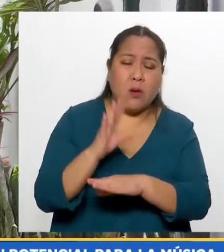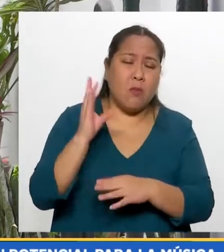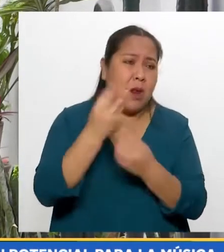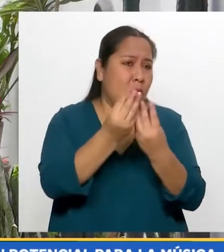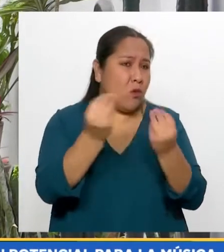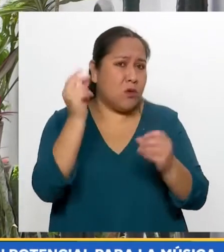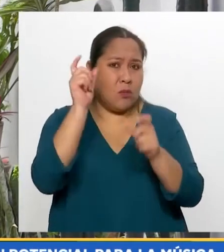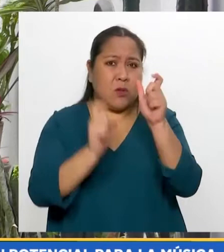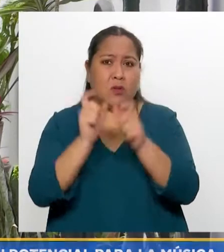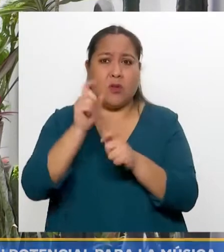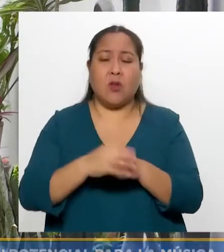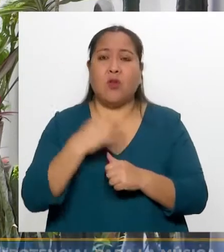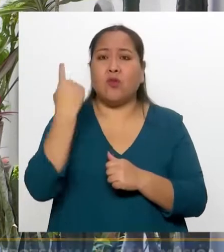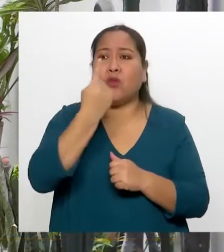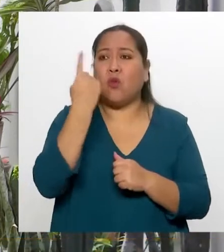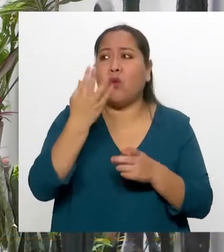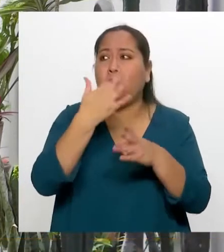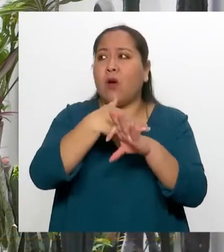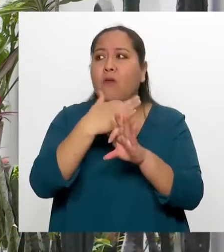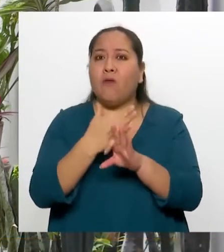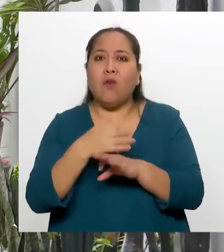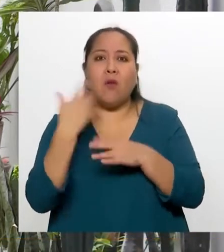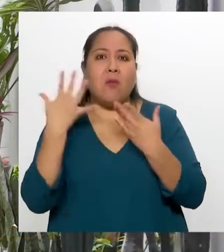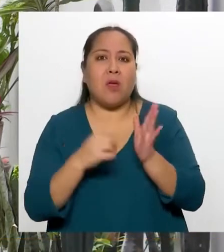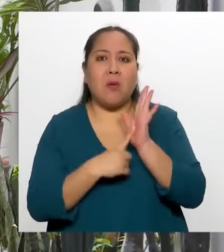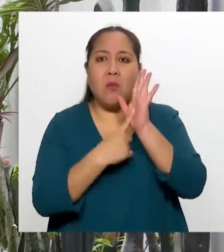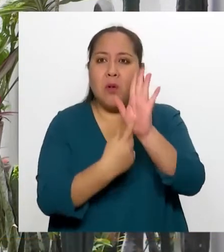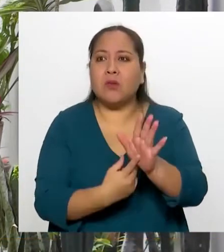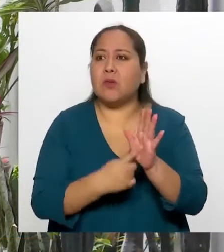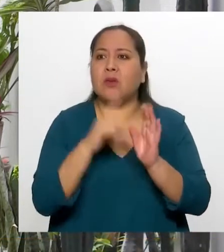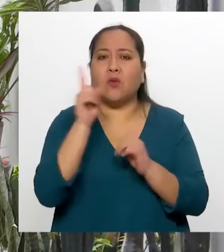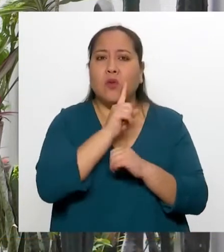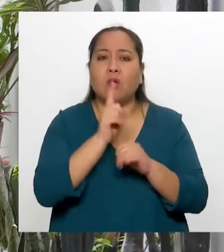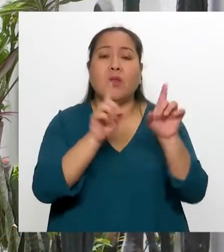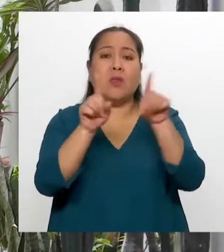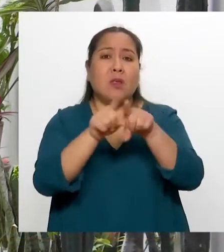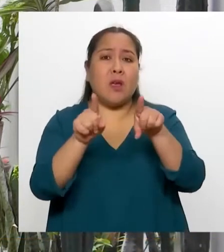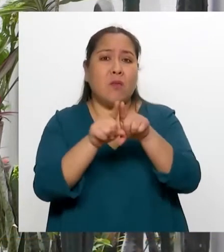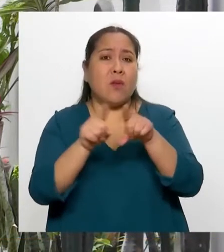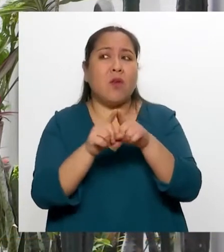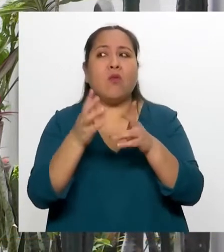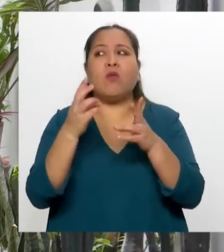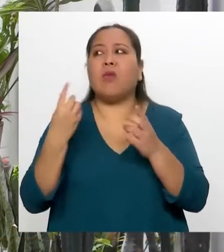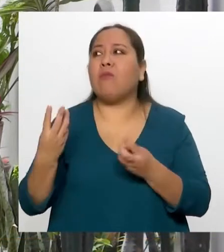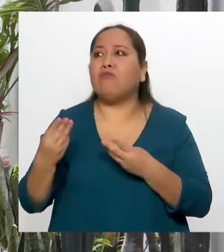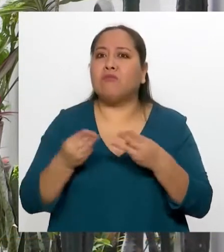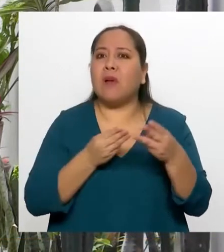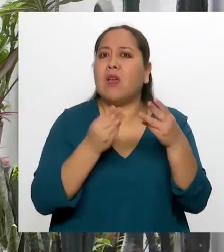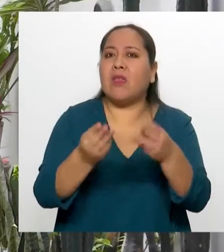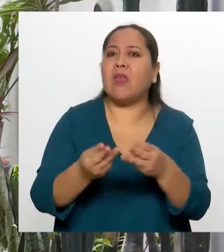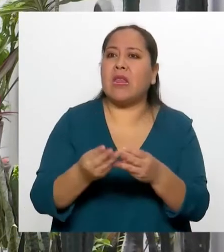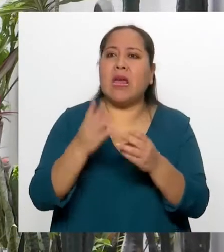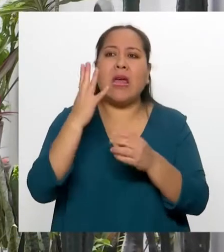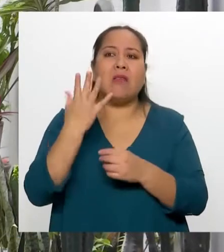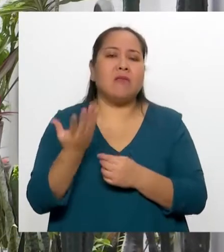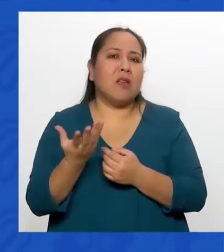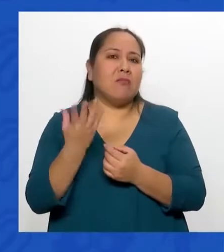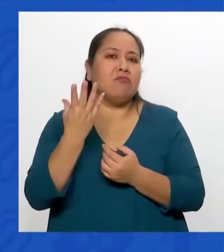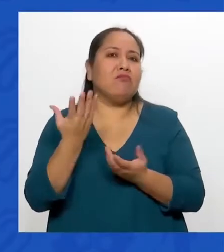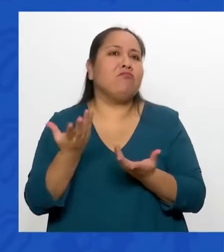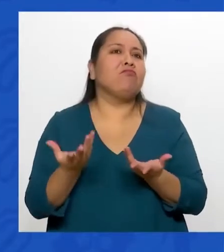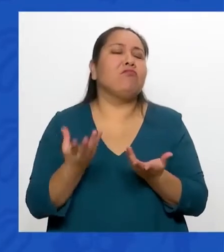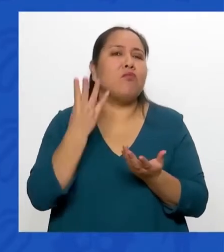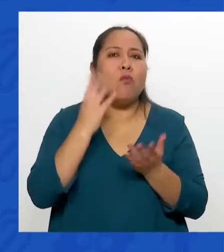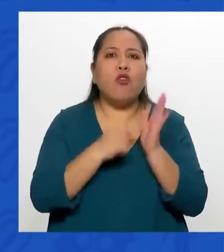música para muchos es no solamente una forma de expresión, sino también un modo de experimentar la propia